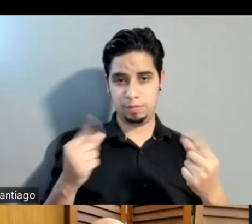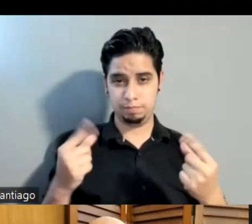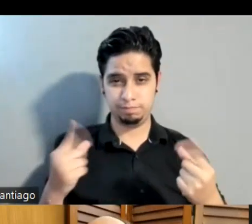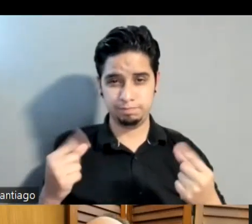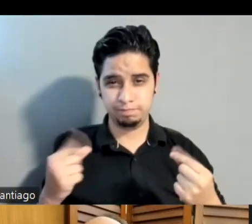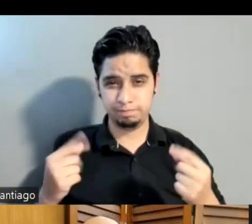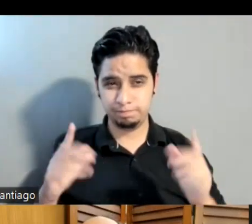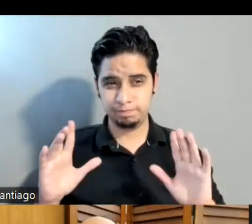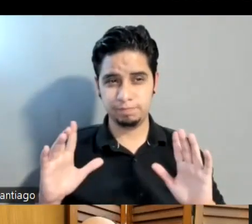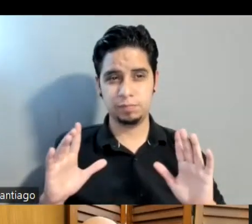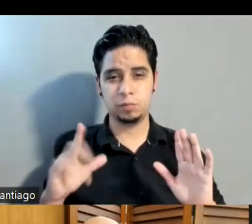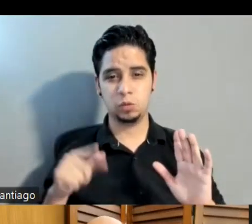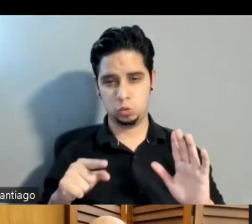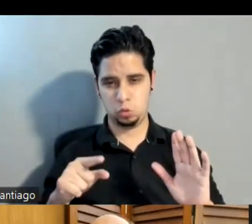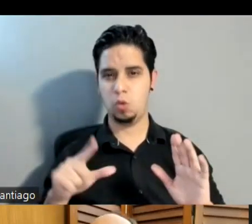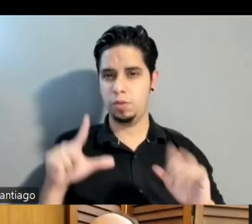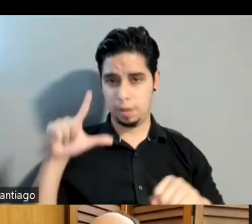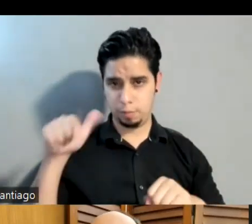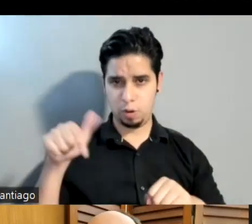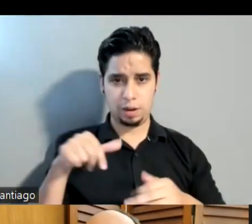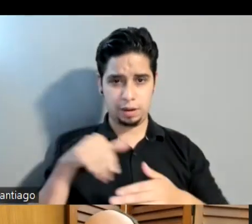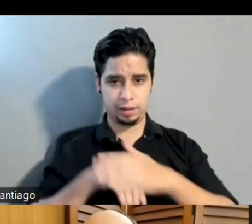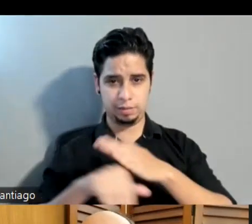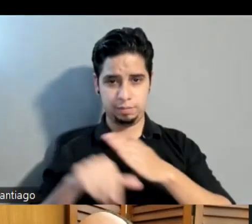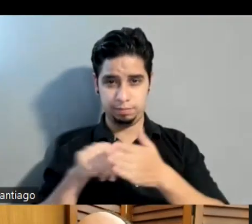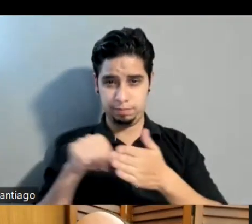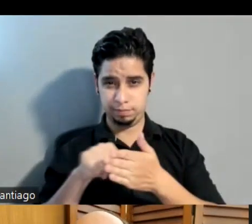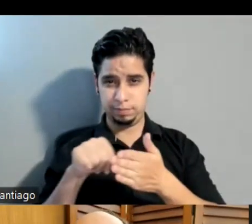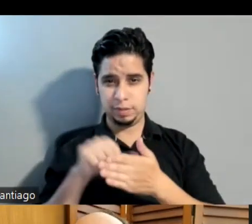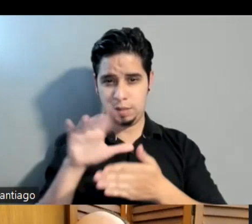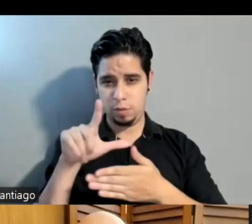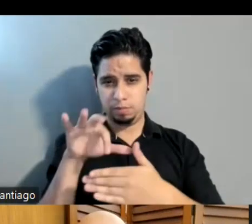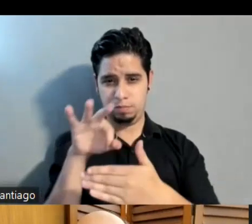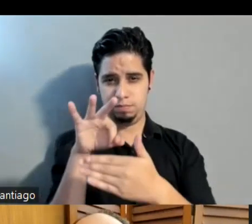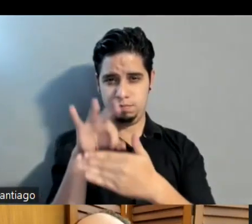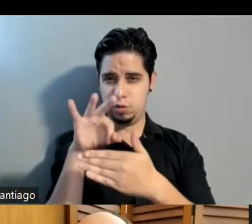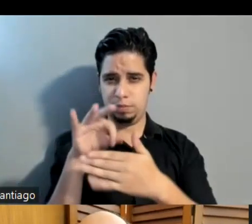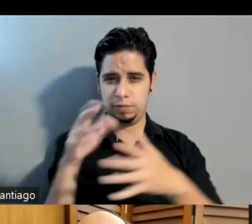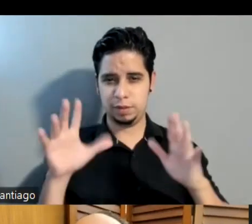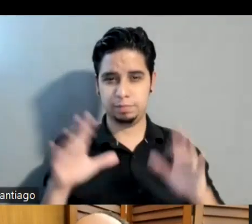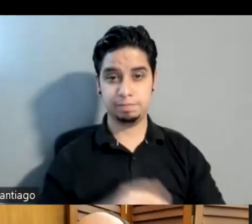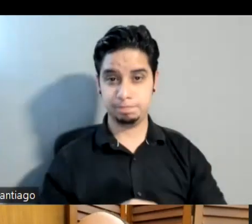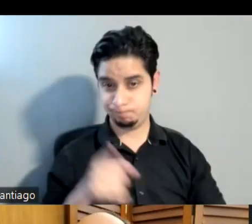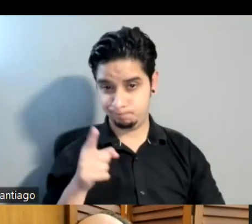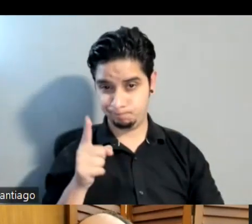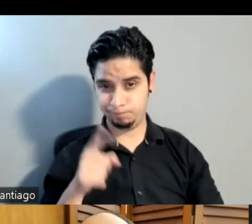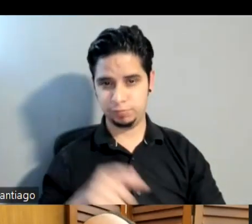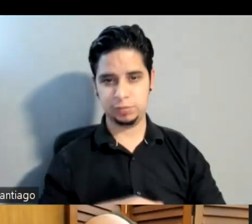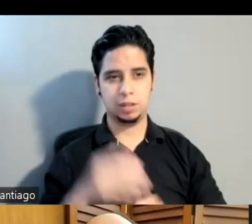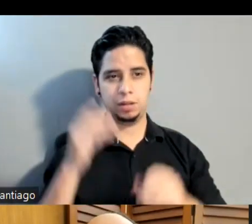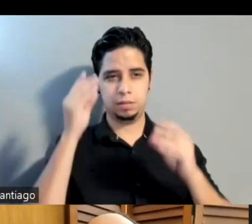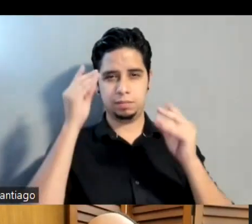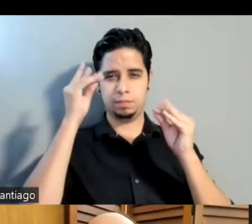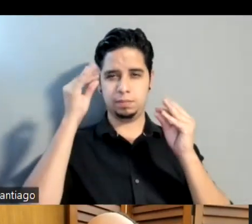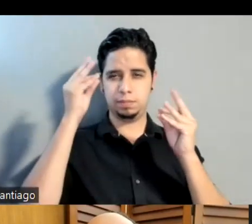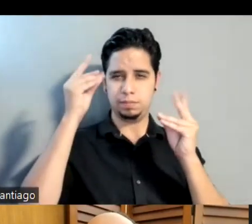Vamos a hacer algo. Pasa por la página artefusión.org y vota. Porque yo ya le estoy viendo la carita con él.